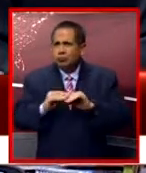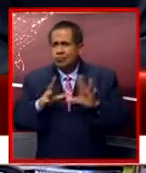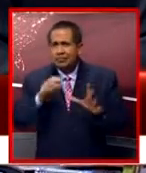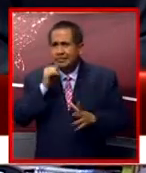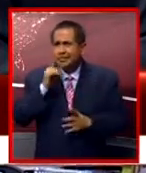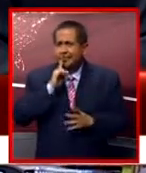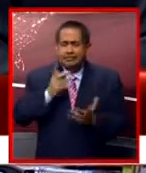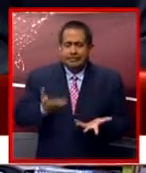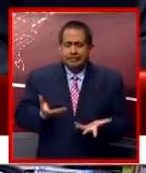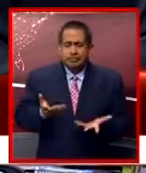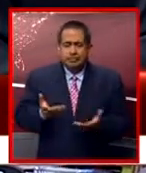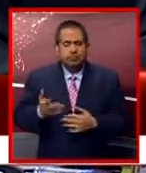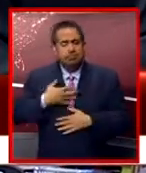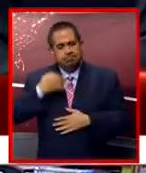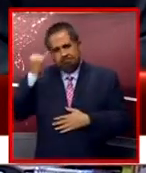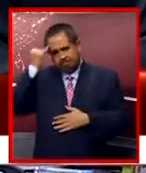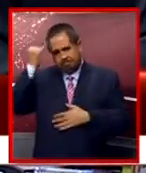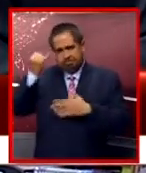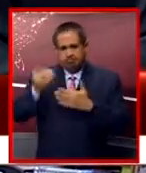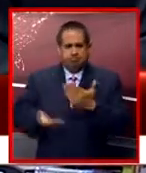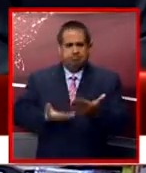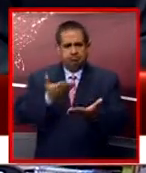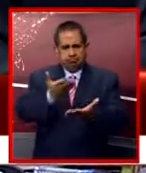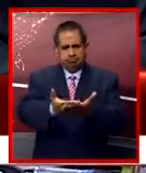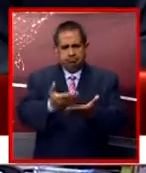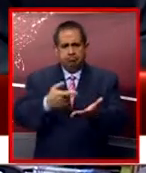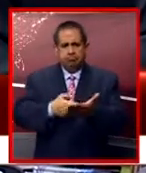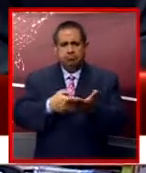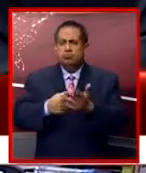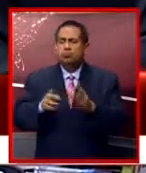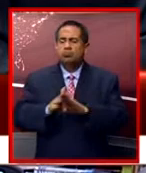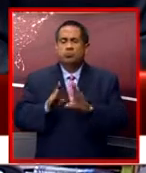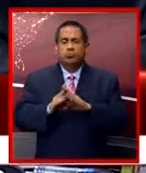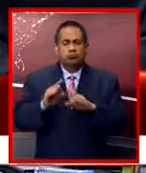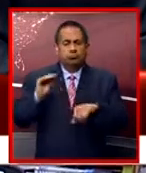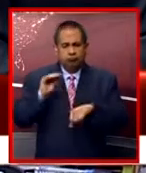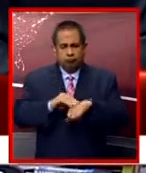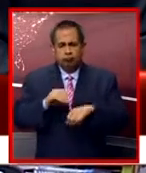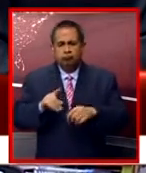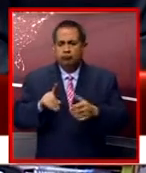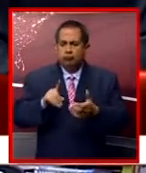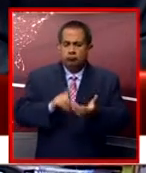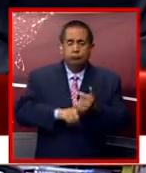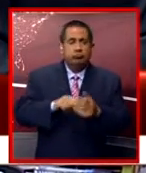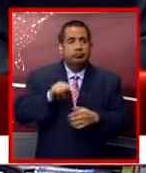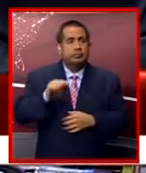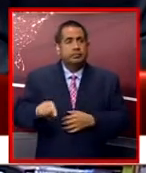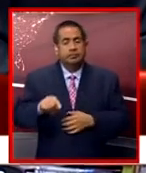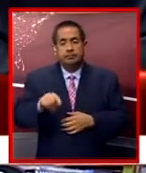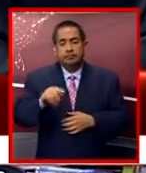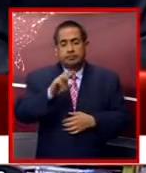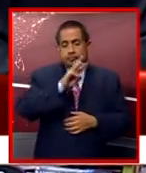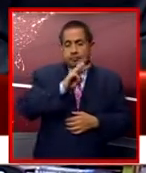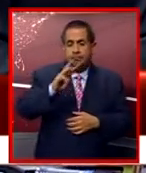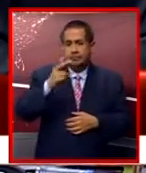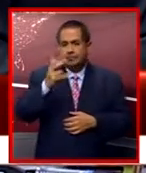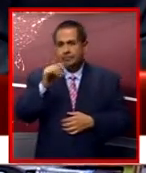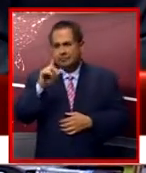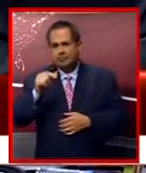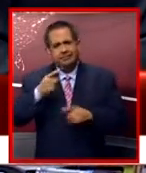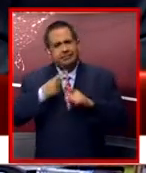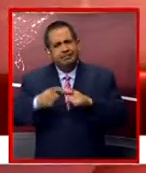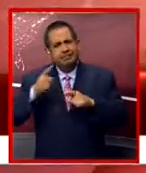Entonces, nuestra propuesta es que se ponga dentro de la página de la Secretaría de Hacienda todos